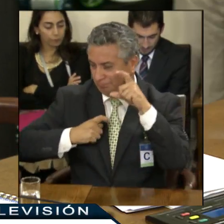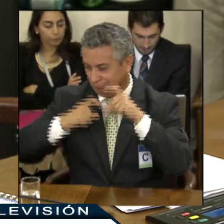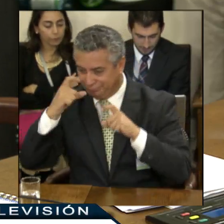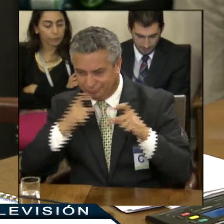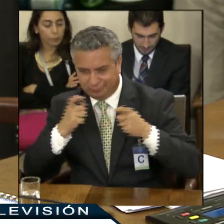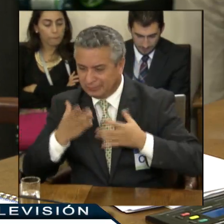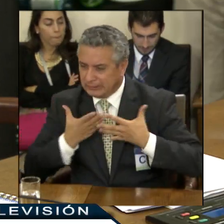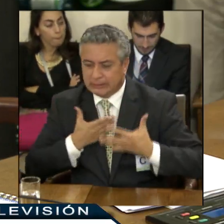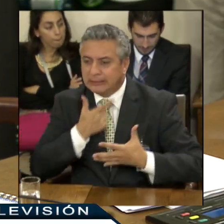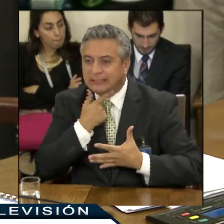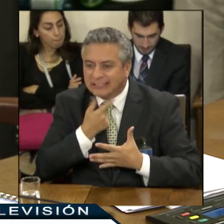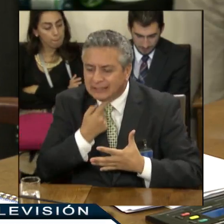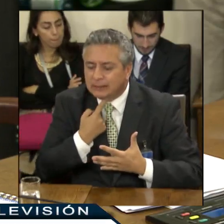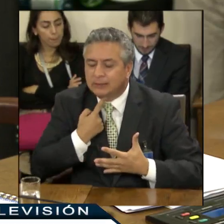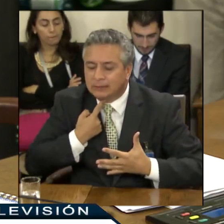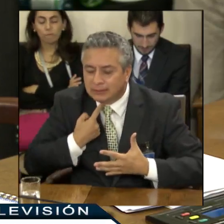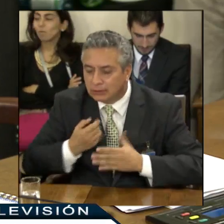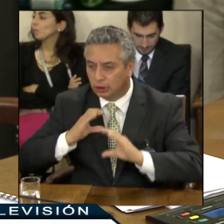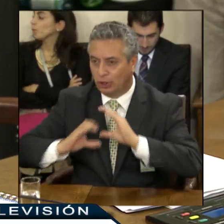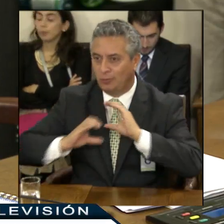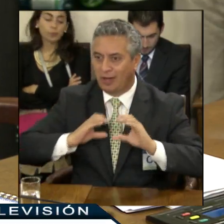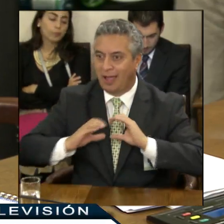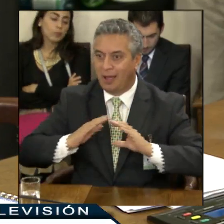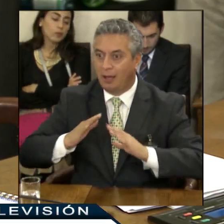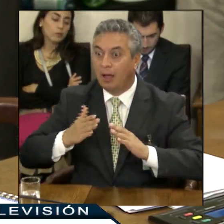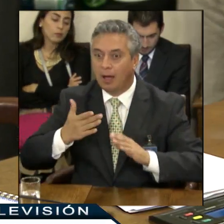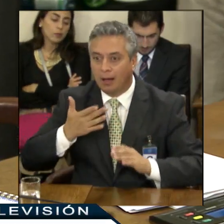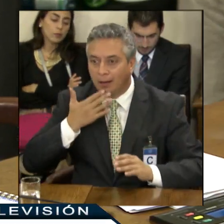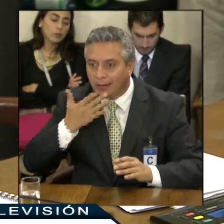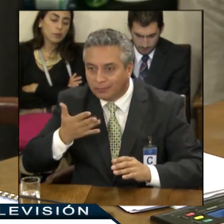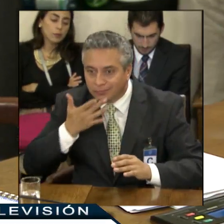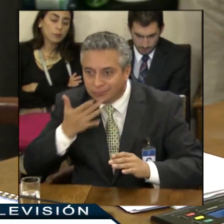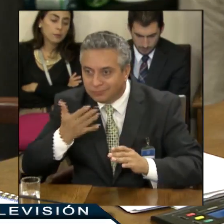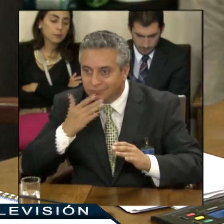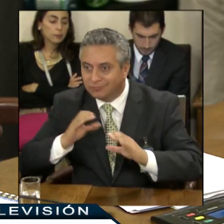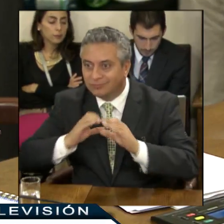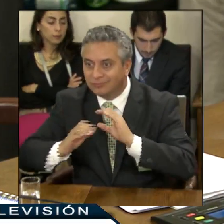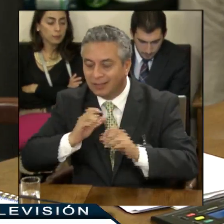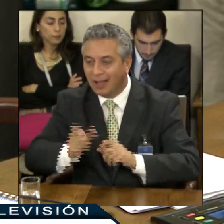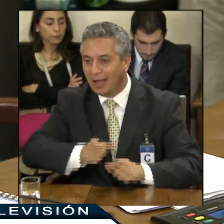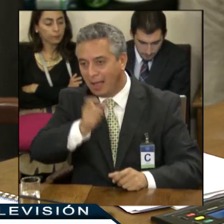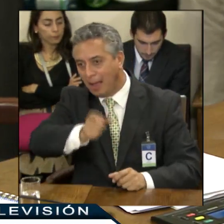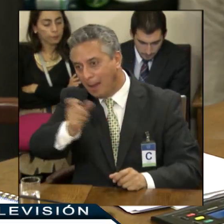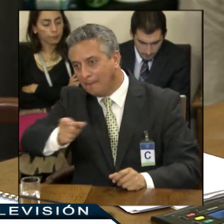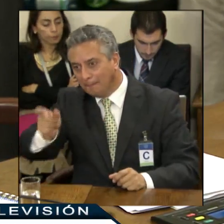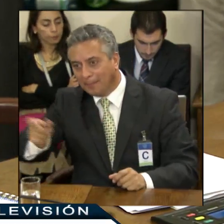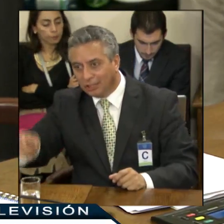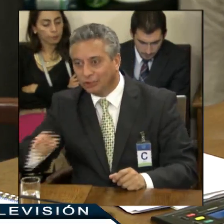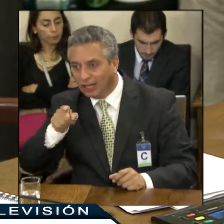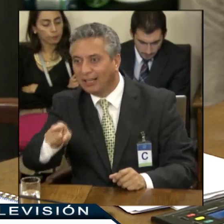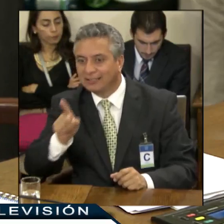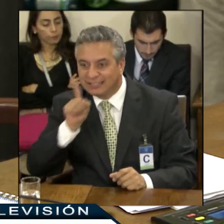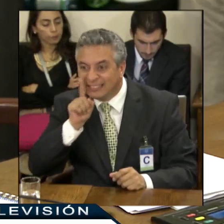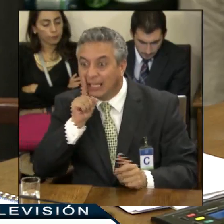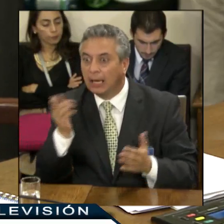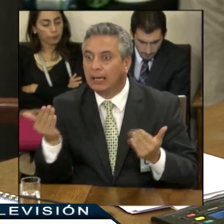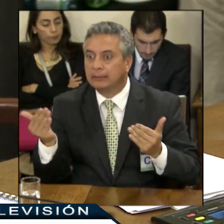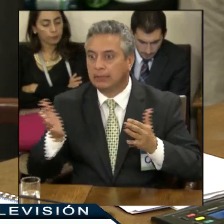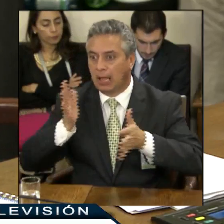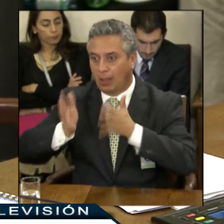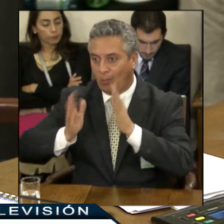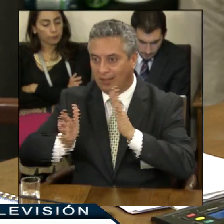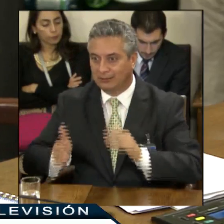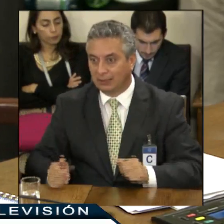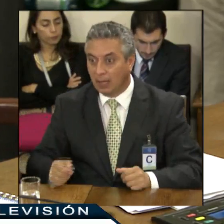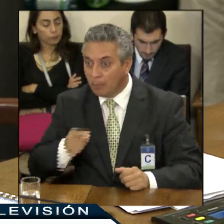las ganas de comunicar y hacer porque le estaban hablando a a a a a las personas que que que tienen la necesidad del lenguaje de